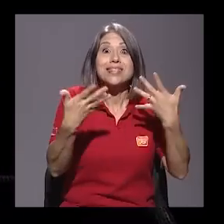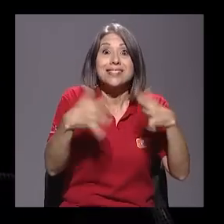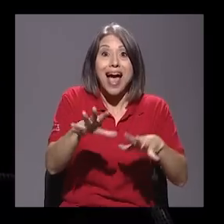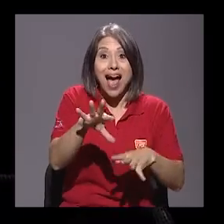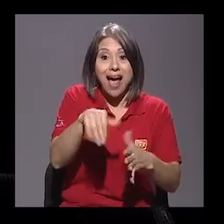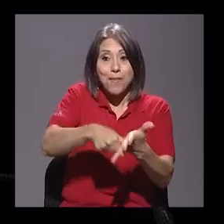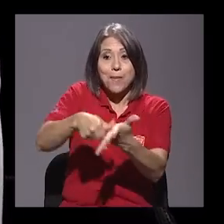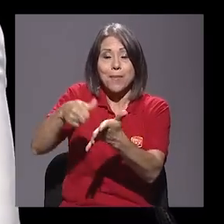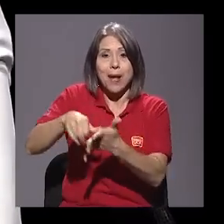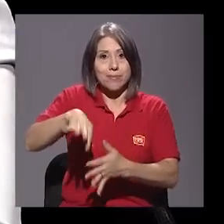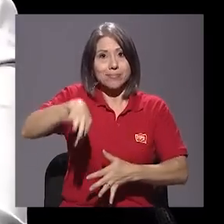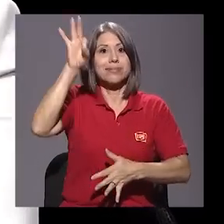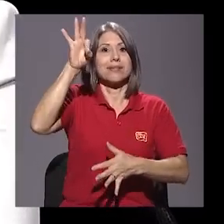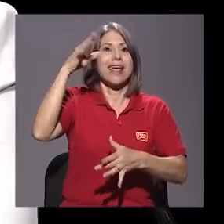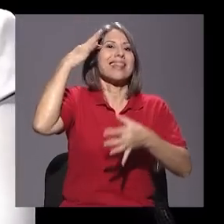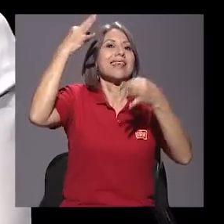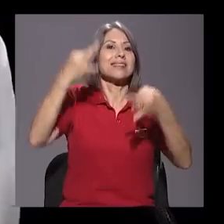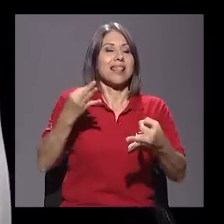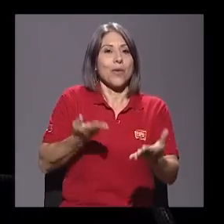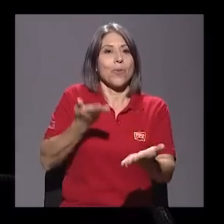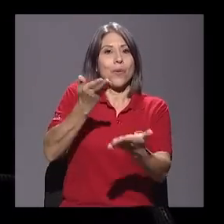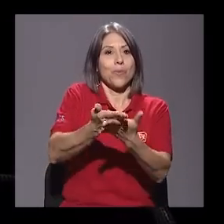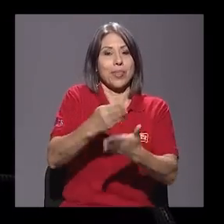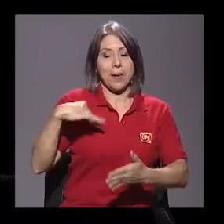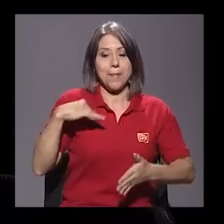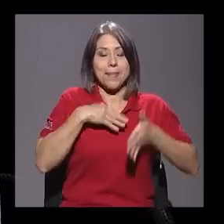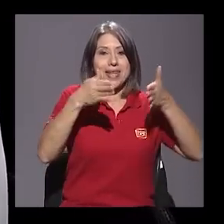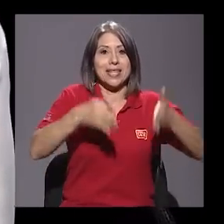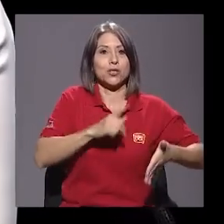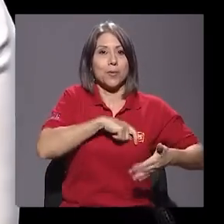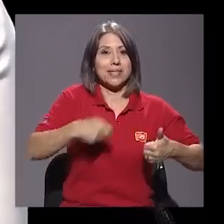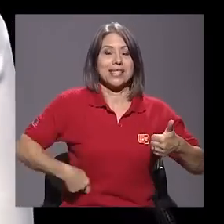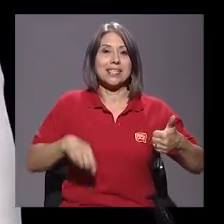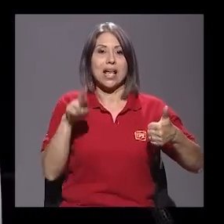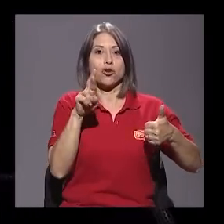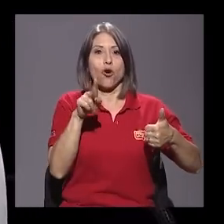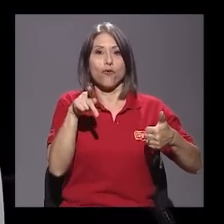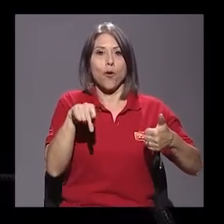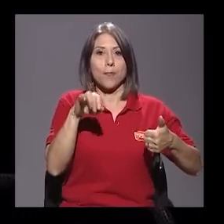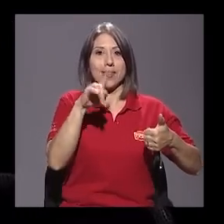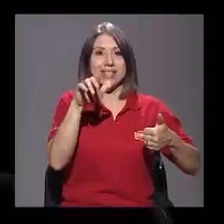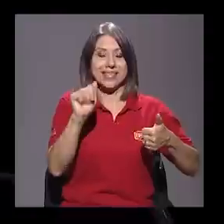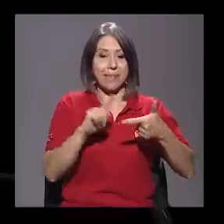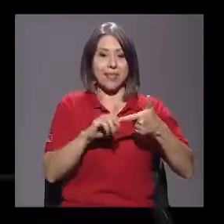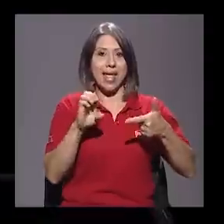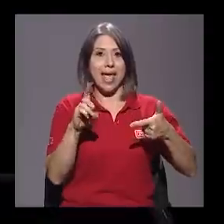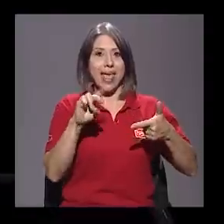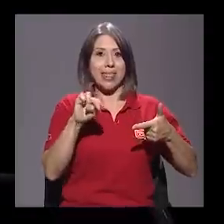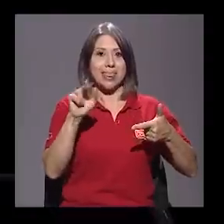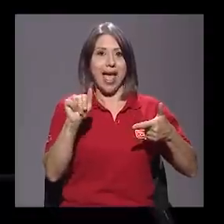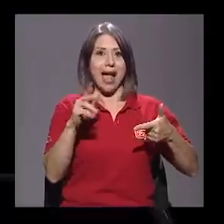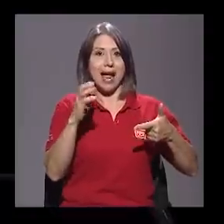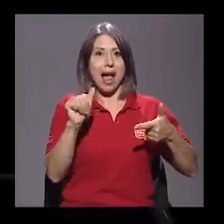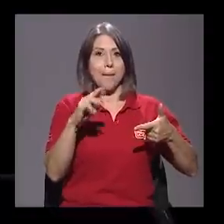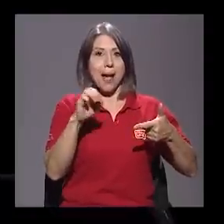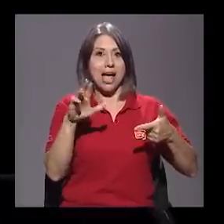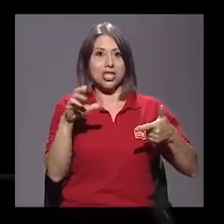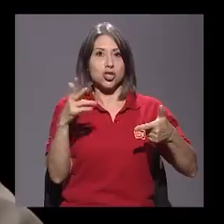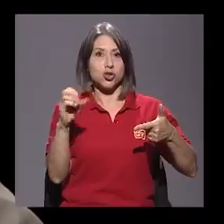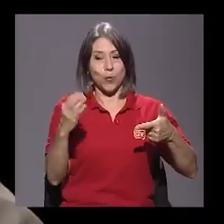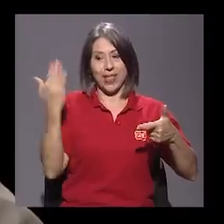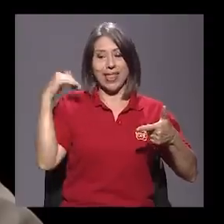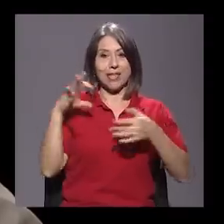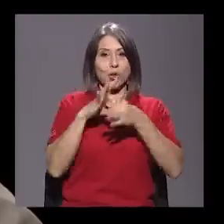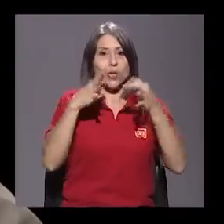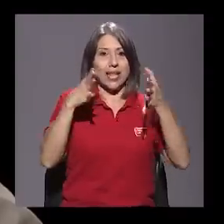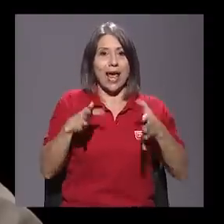sus fichas, ¿no? El ministro de la Presidencia, el señor Rodolfo Pisa, doña Edna Camacho, quien fuera la coordinadora del grupo económico, ¿verdad? O sea,